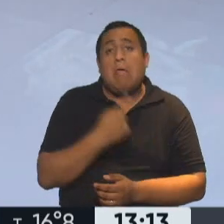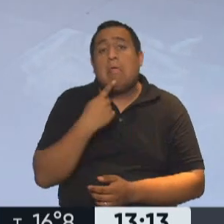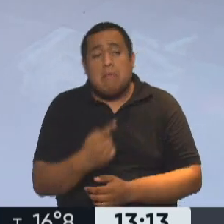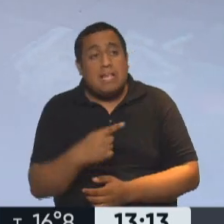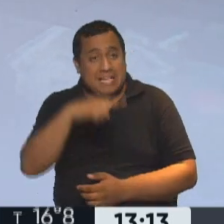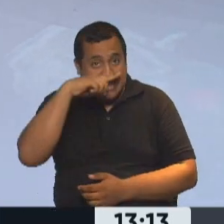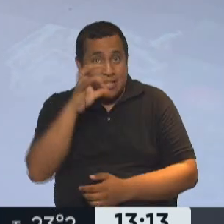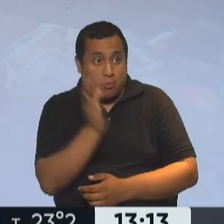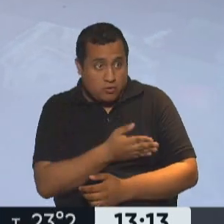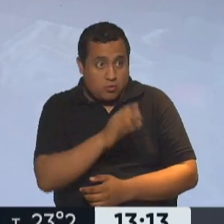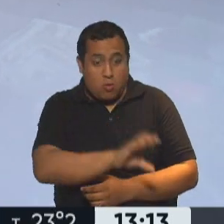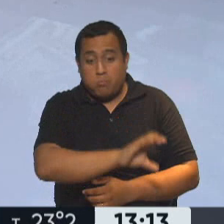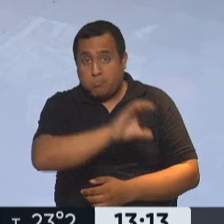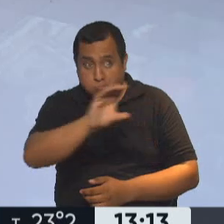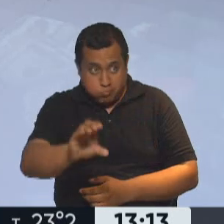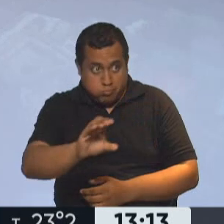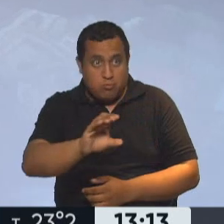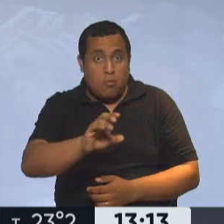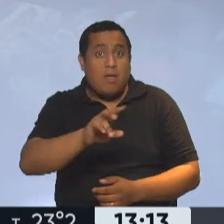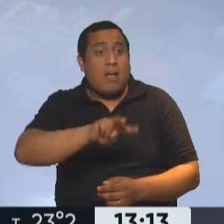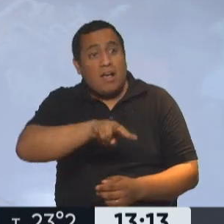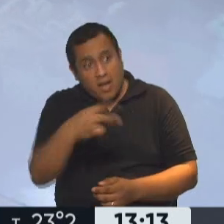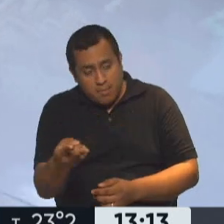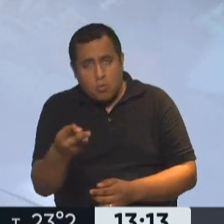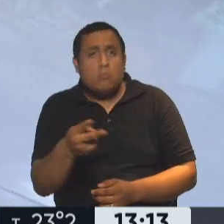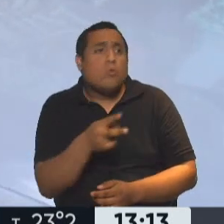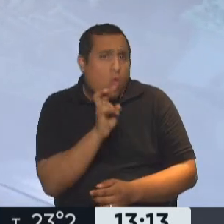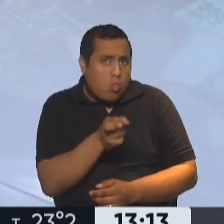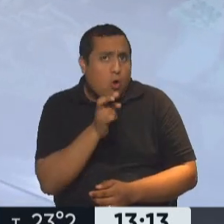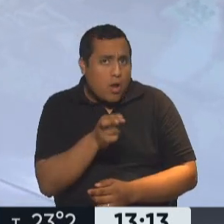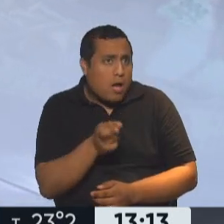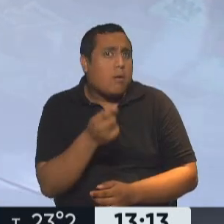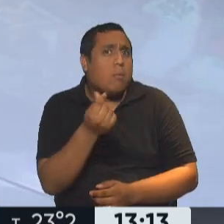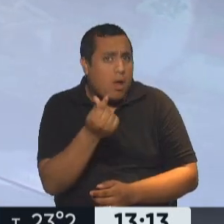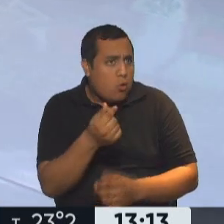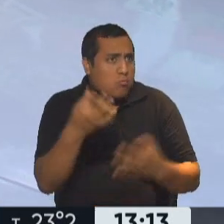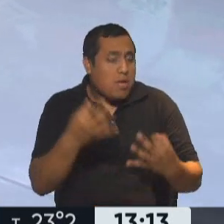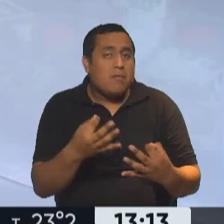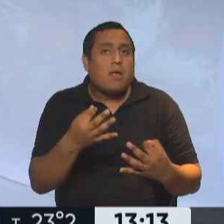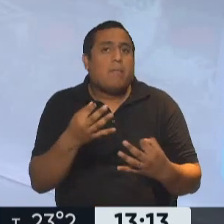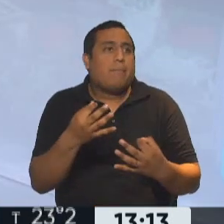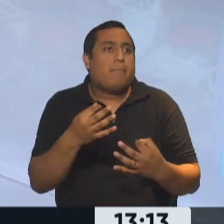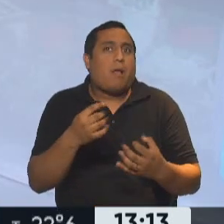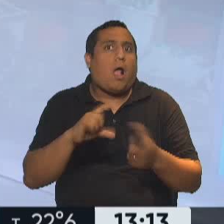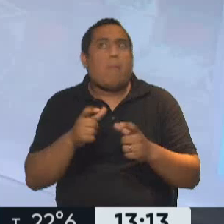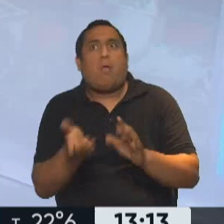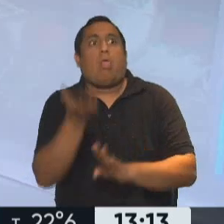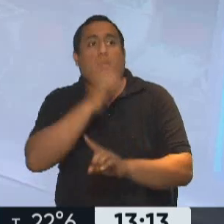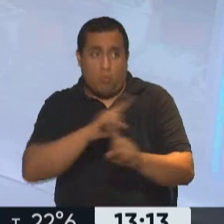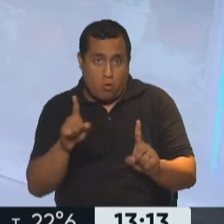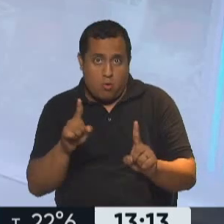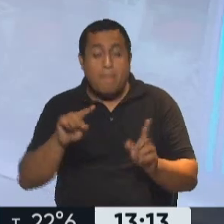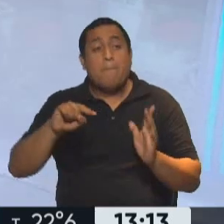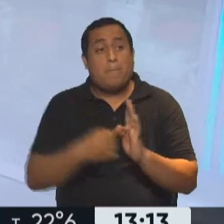que liquides te lo dejo al dólar link, es decir, te lo ato al dólar, te cubro del riesgo cambiario, y el otro